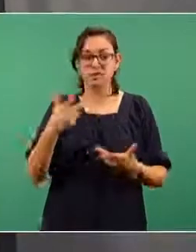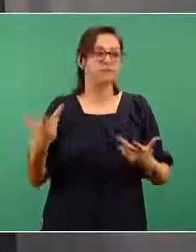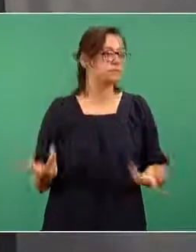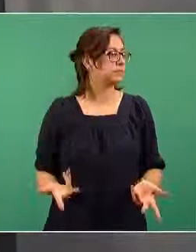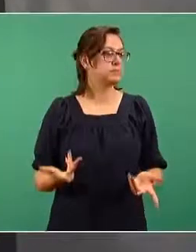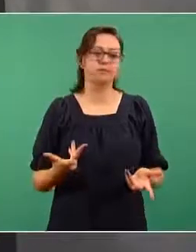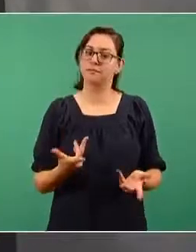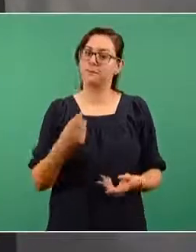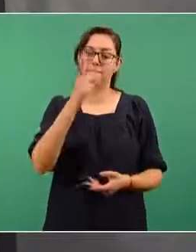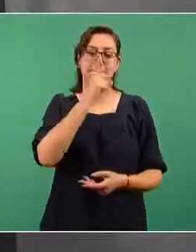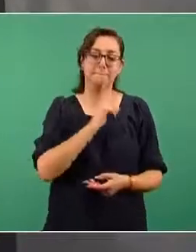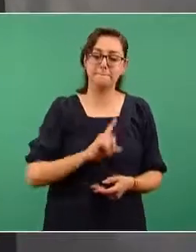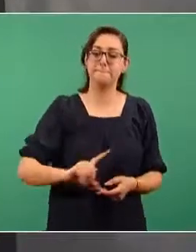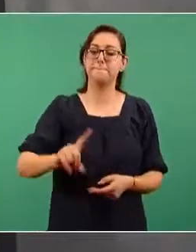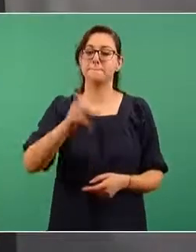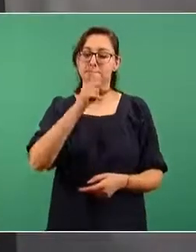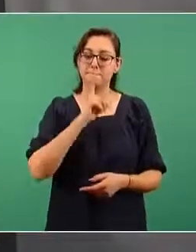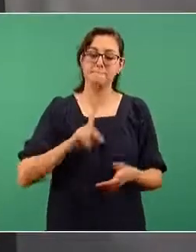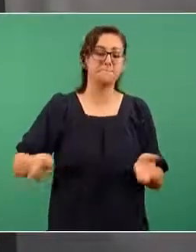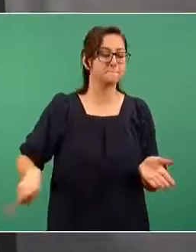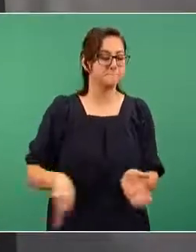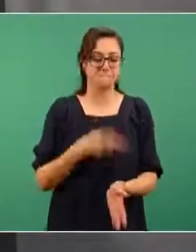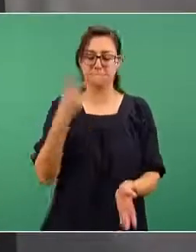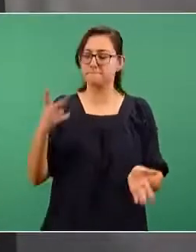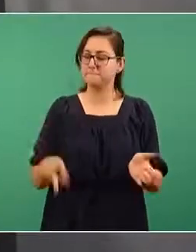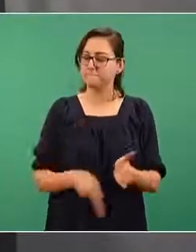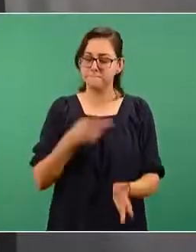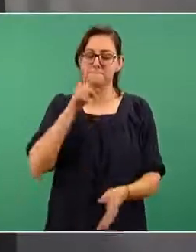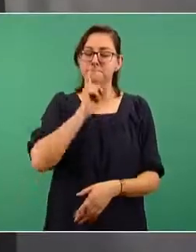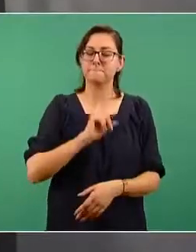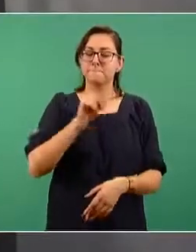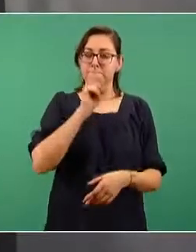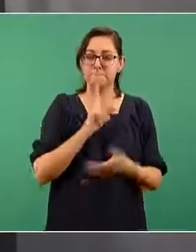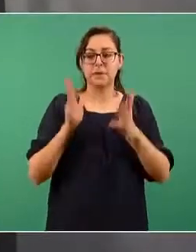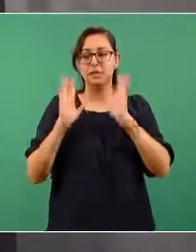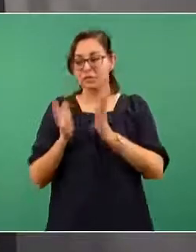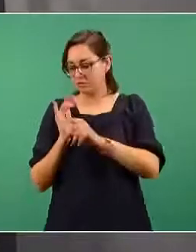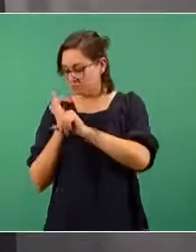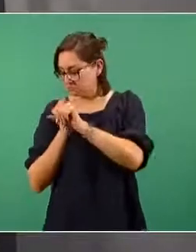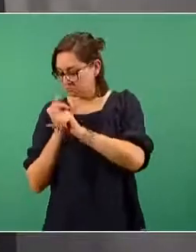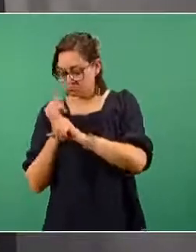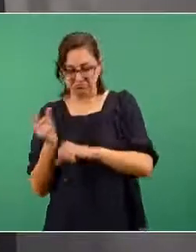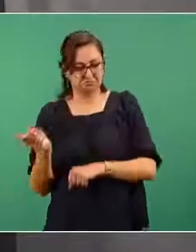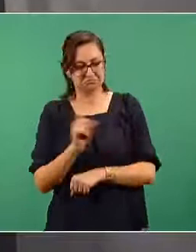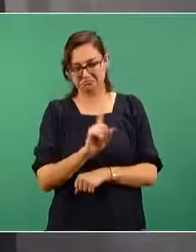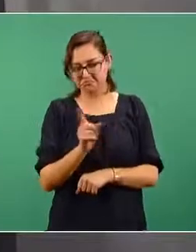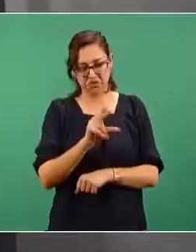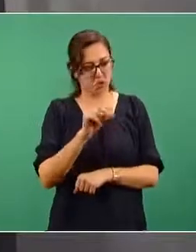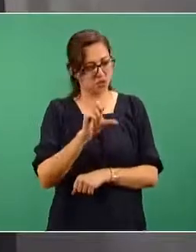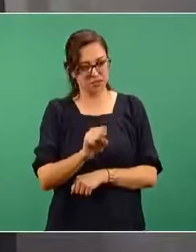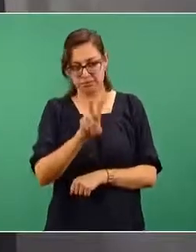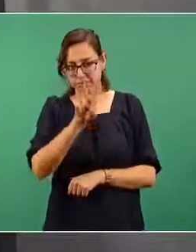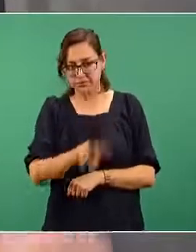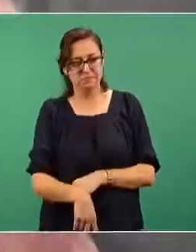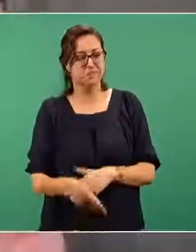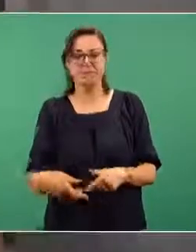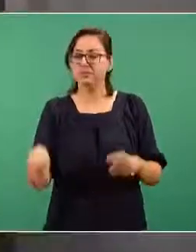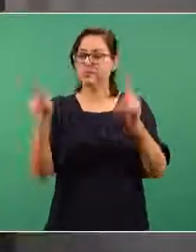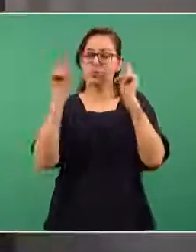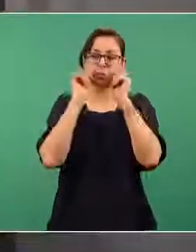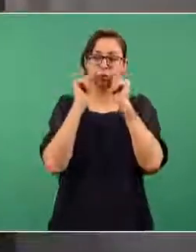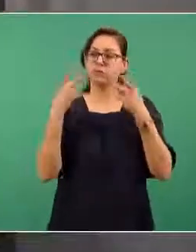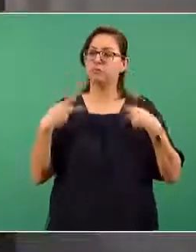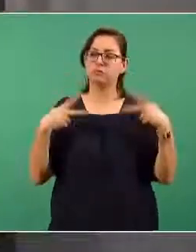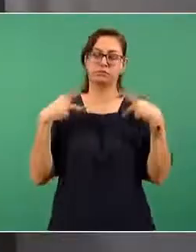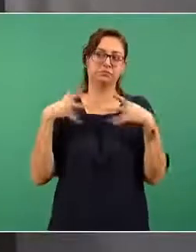científica rigurosa, pero el daño que se le ha hecho a la confianza pública a las vacunas llevó a que se